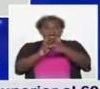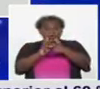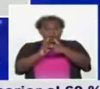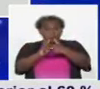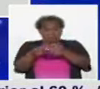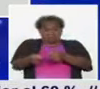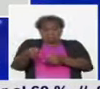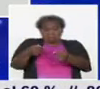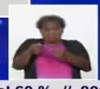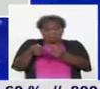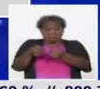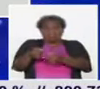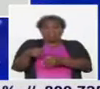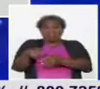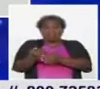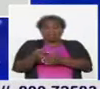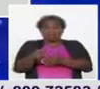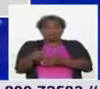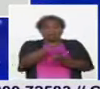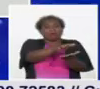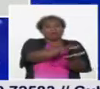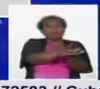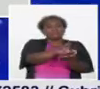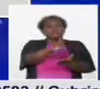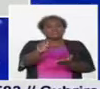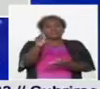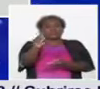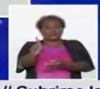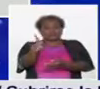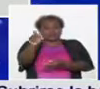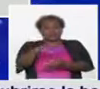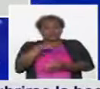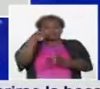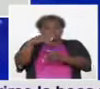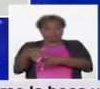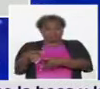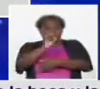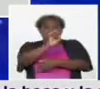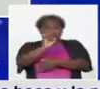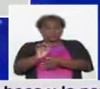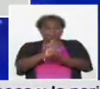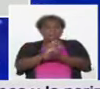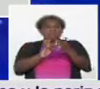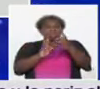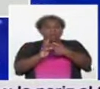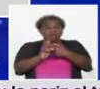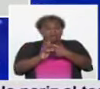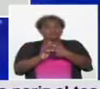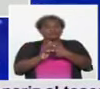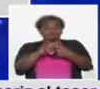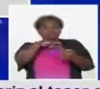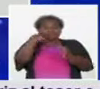acumulan 101 fallecidos, hace que la tasa de letalidad de mayo sea de